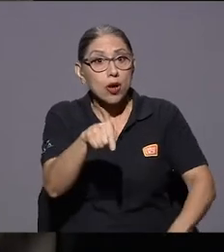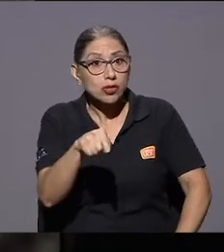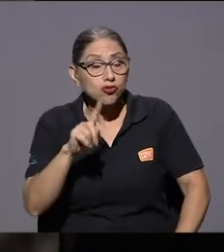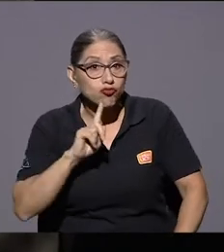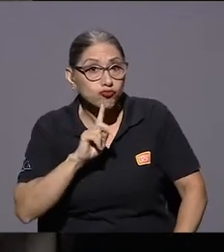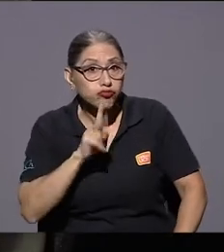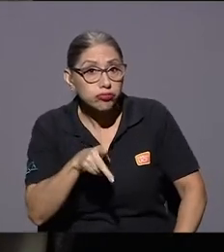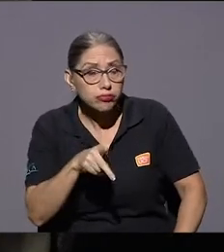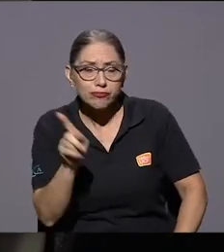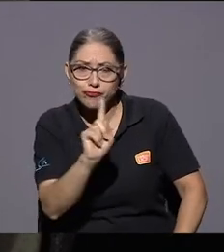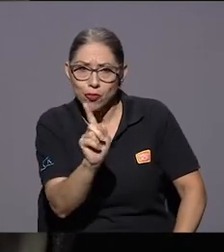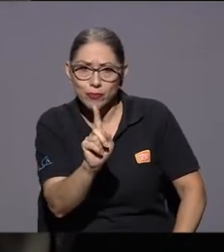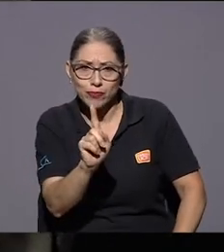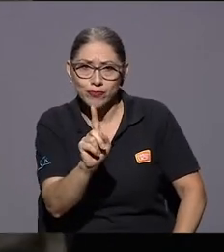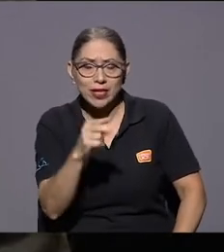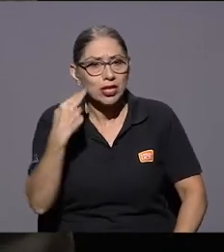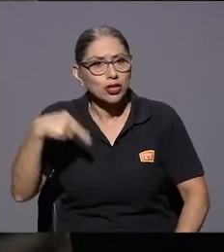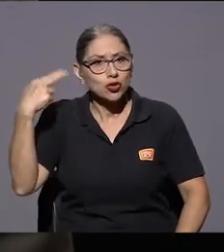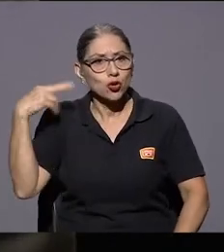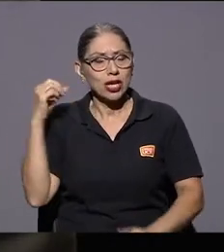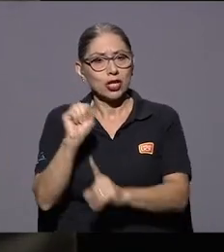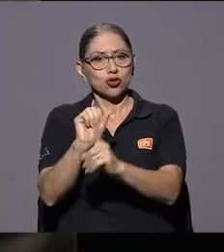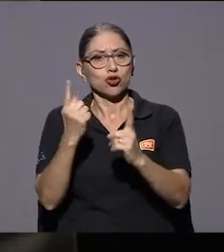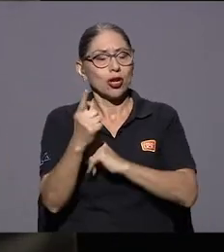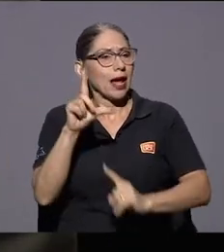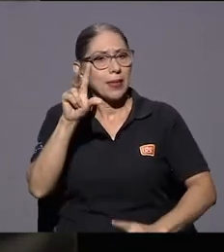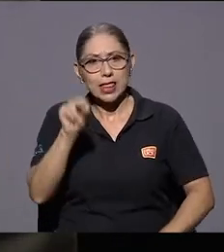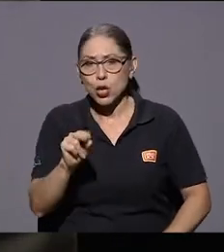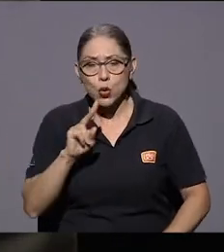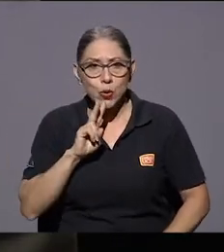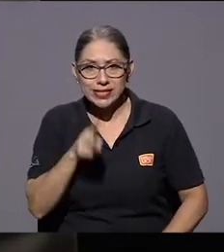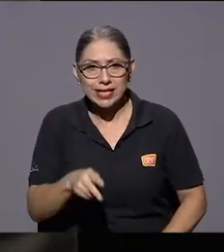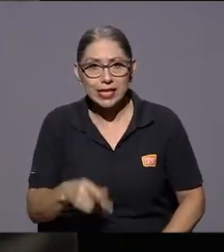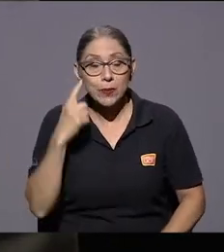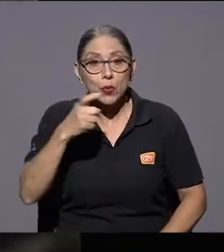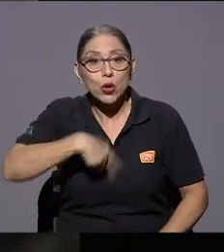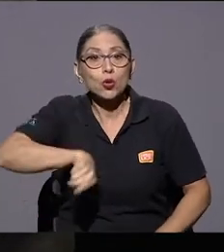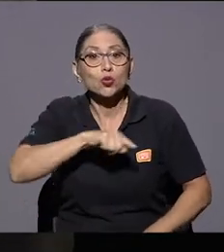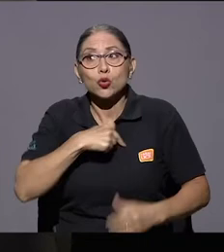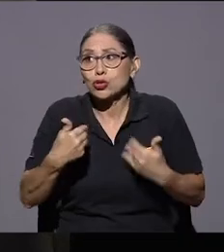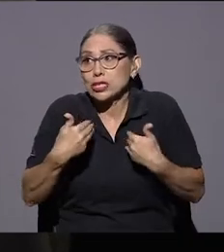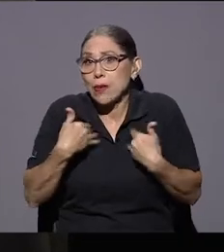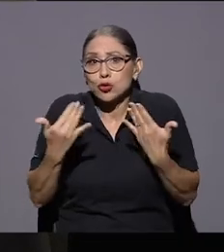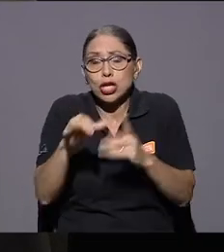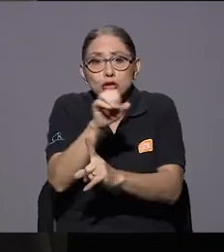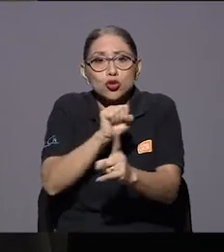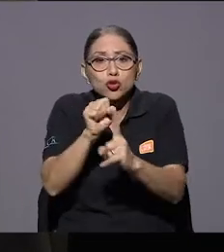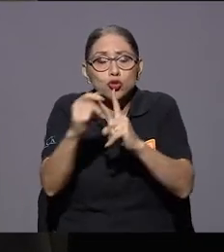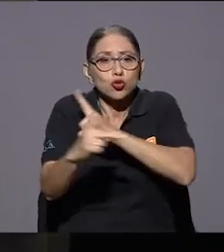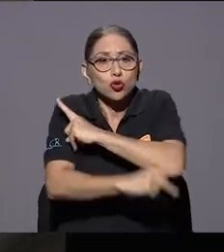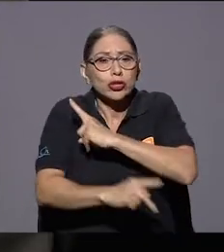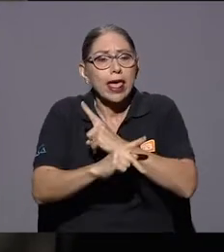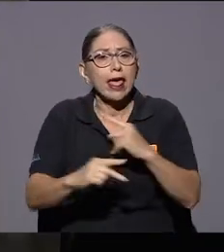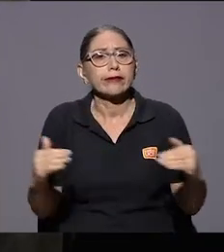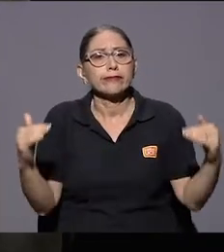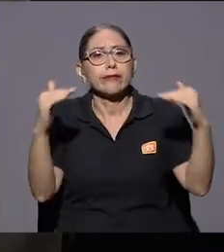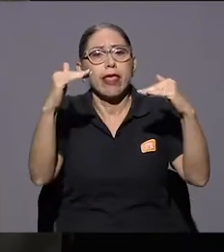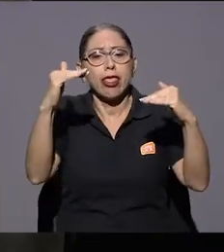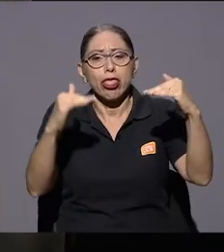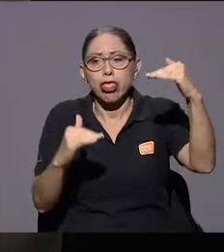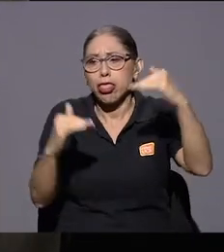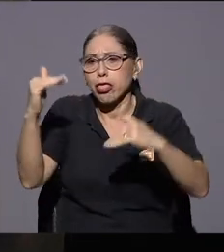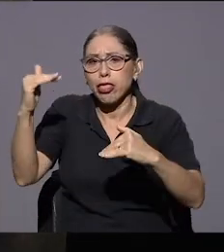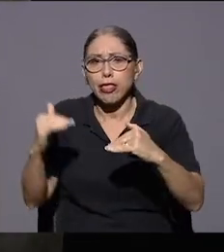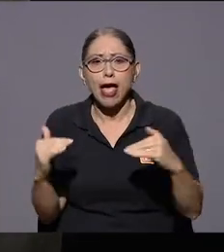es lo primero que hay que decir histórica y sociológicamente, porque estamos en sociedades desiguales, profundamente desiguales